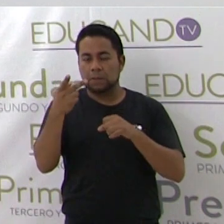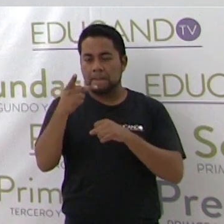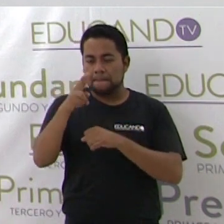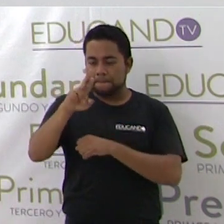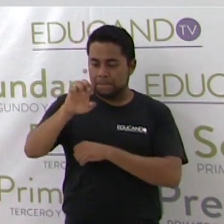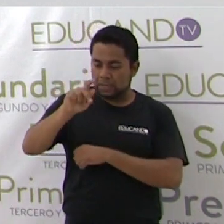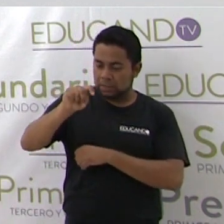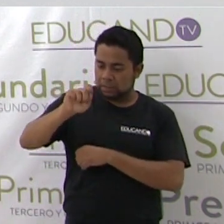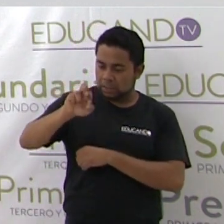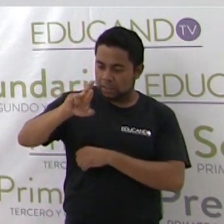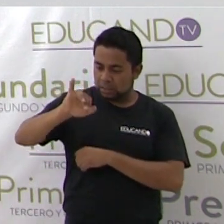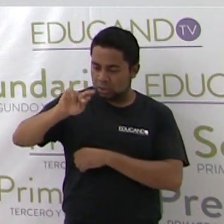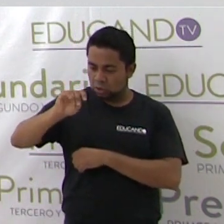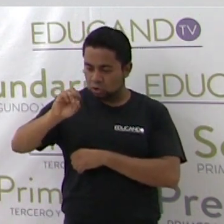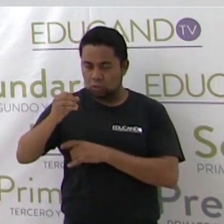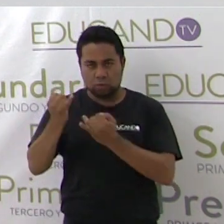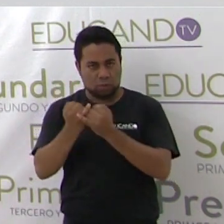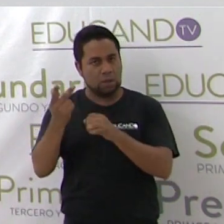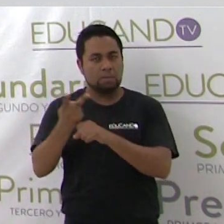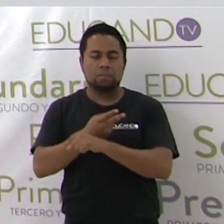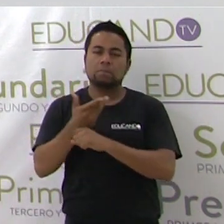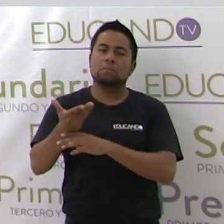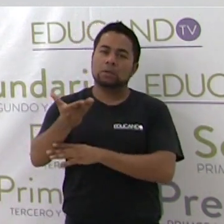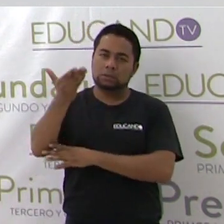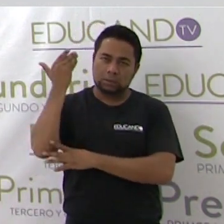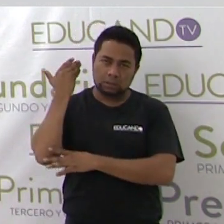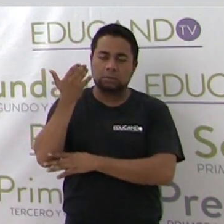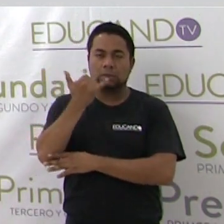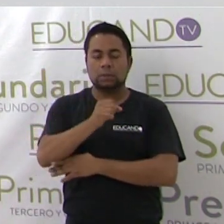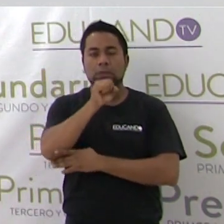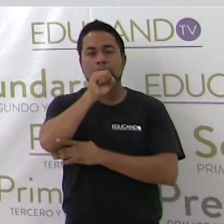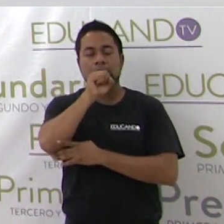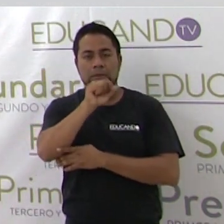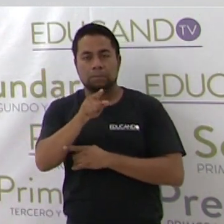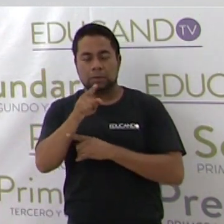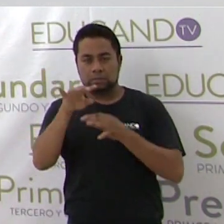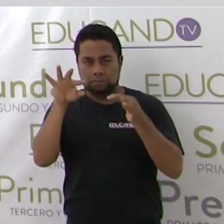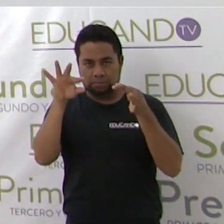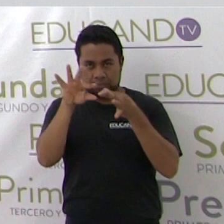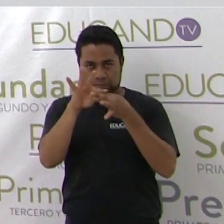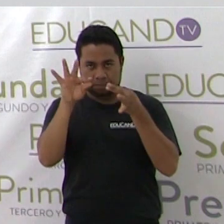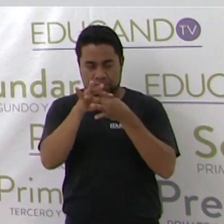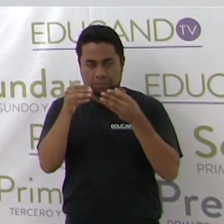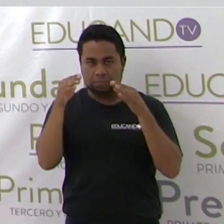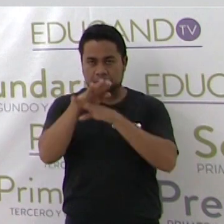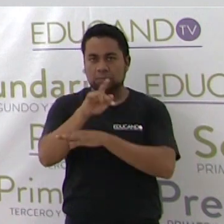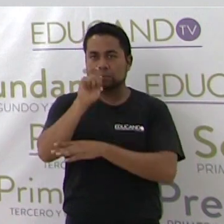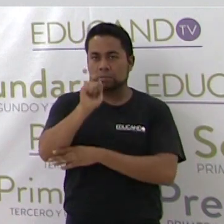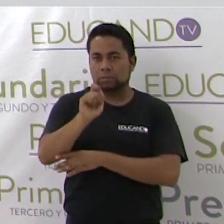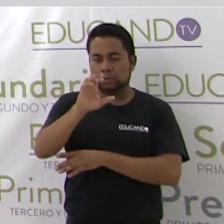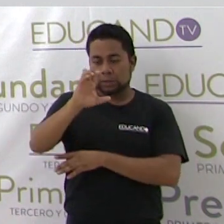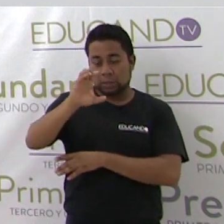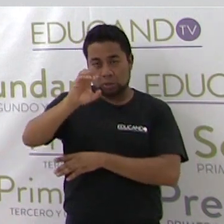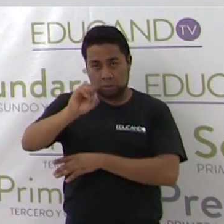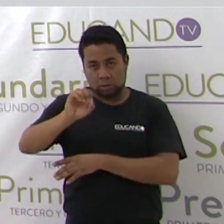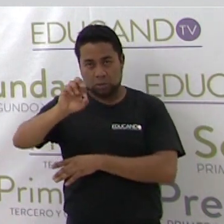pretérito. ¿Bien? Y también vamos a hablar de lo que es el